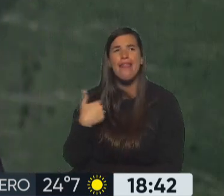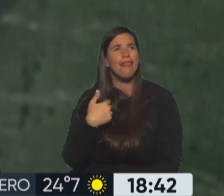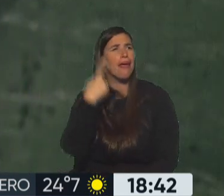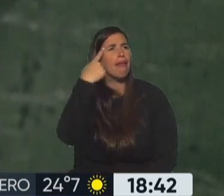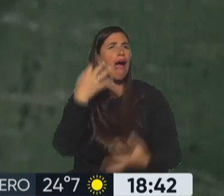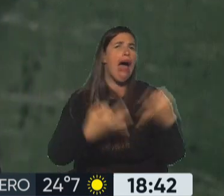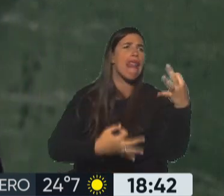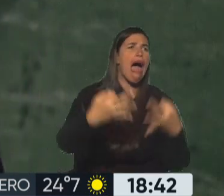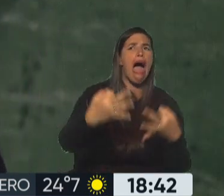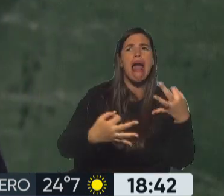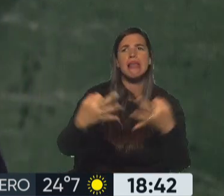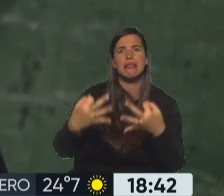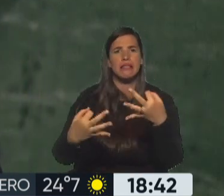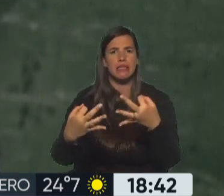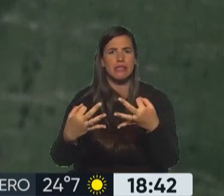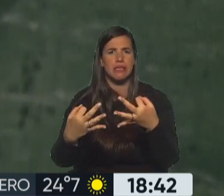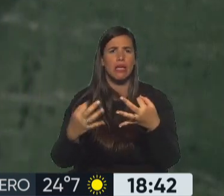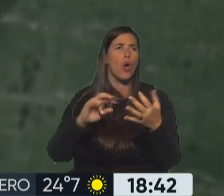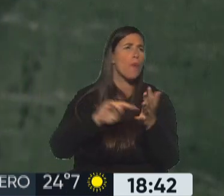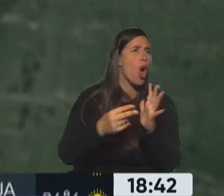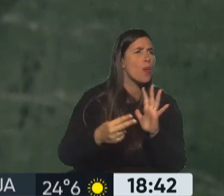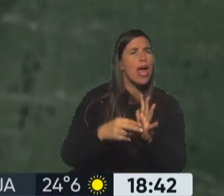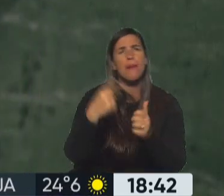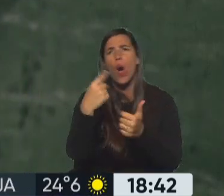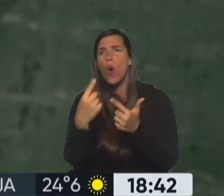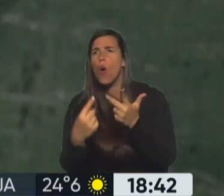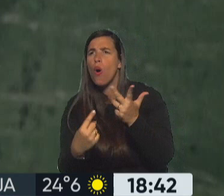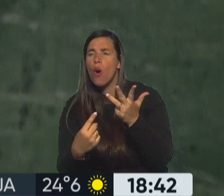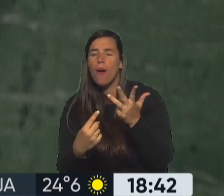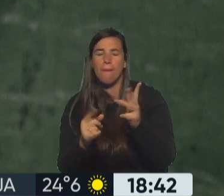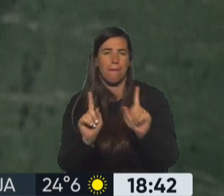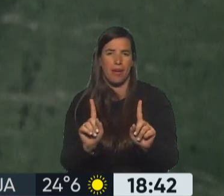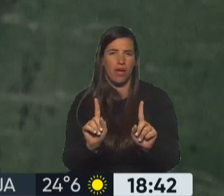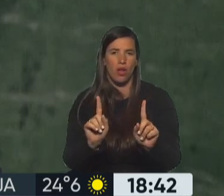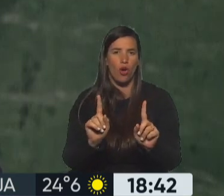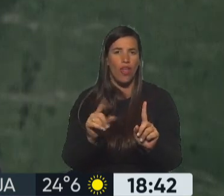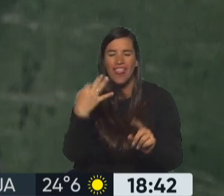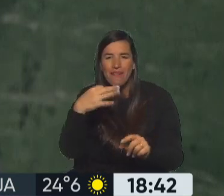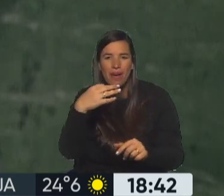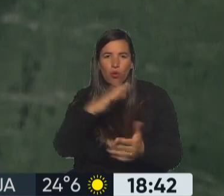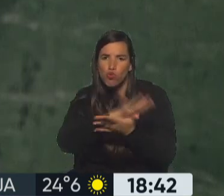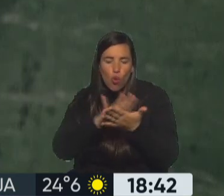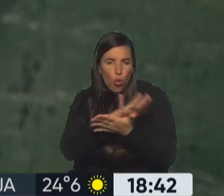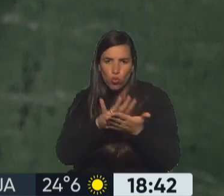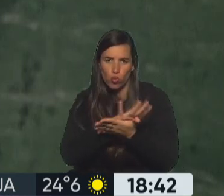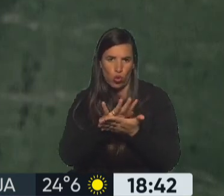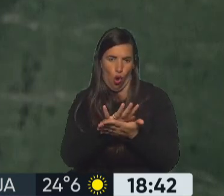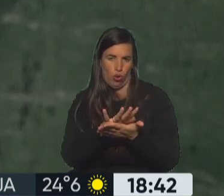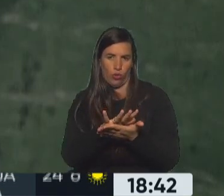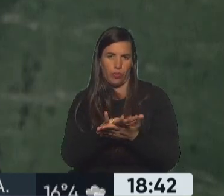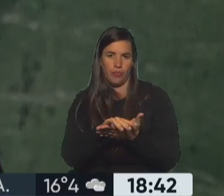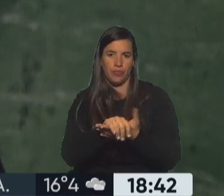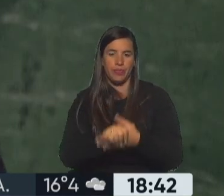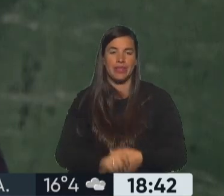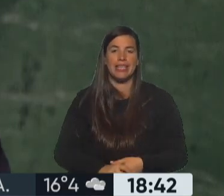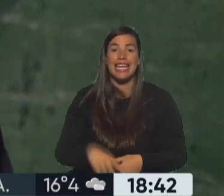No podemos seguir hablando de los problemas mientras estamos caminando en una cornisa. Los riesgos de perpetuar este